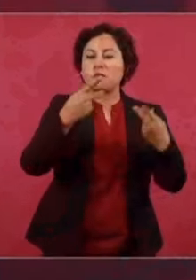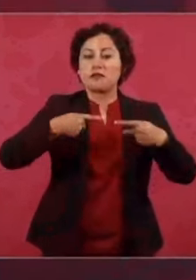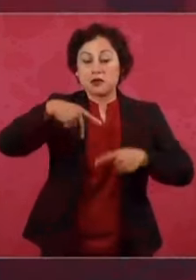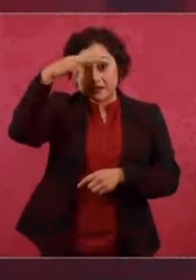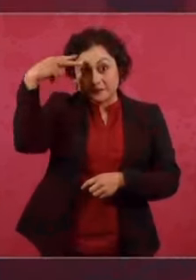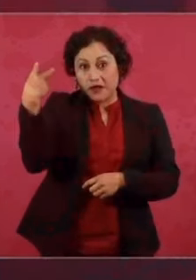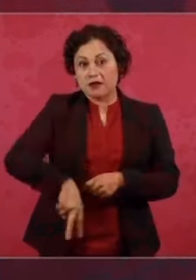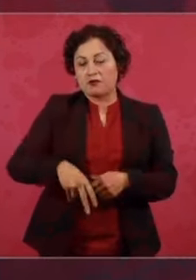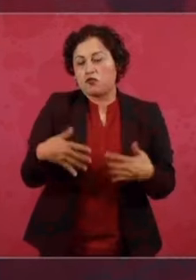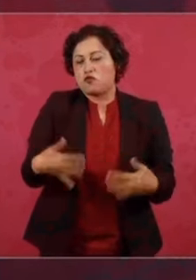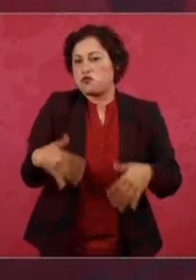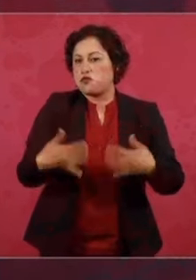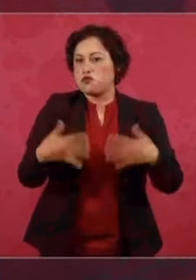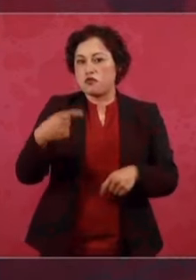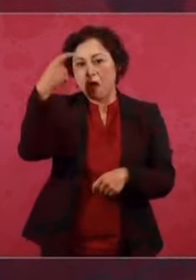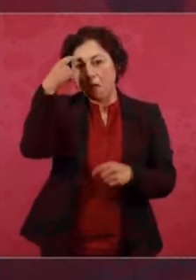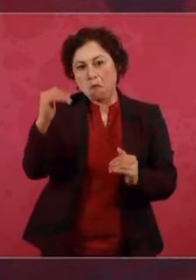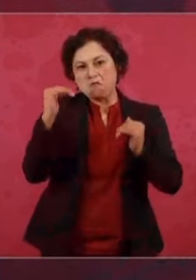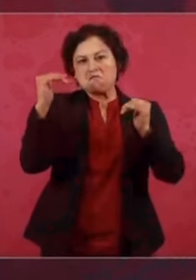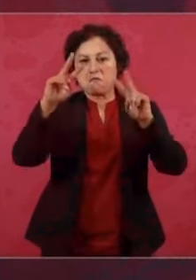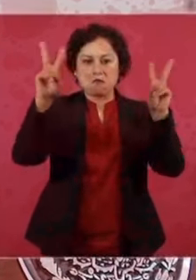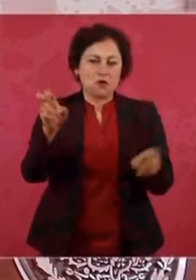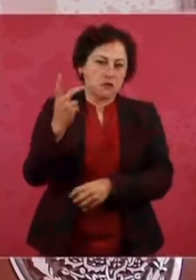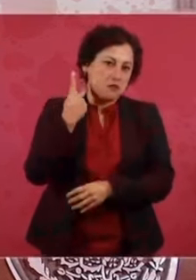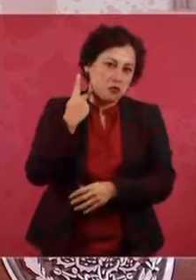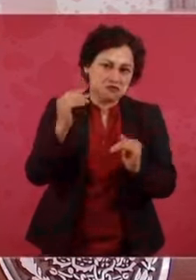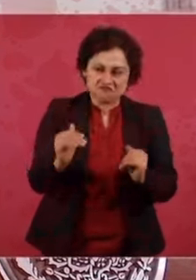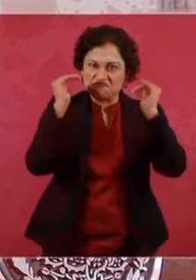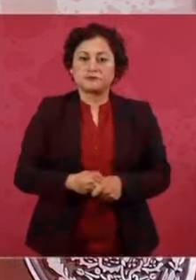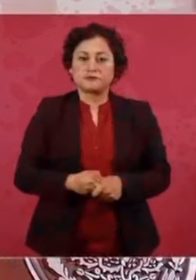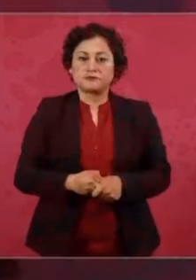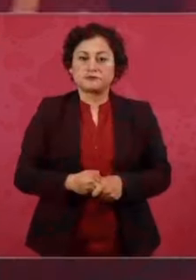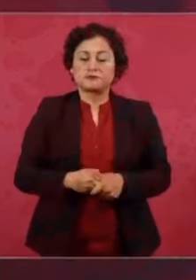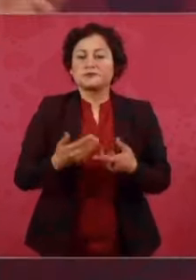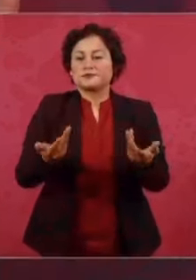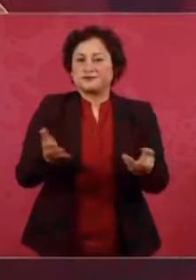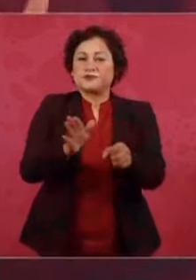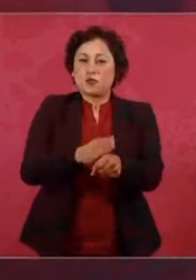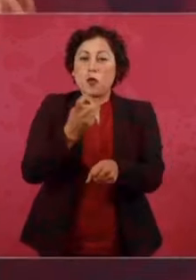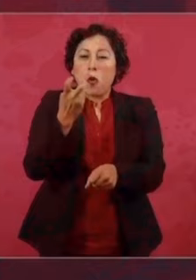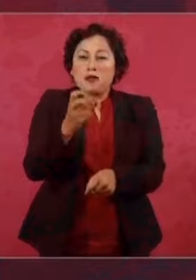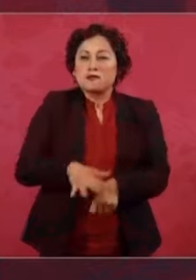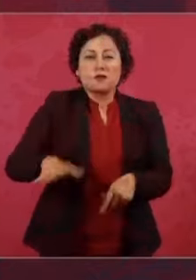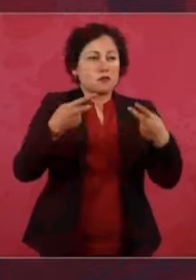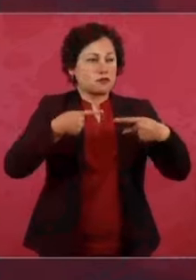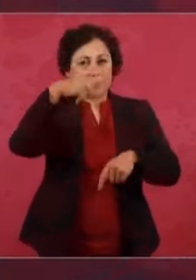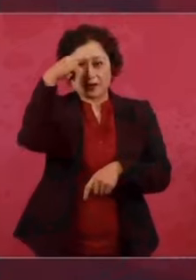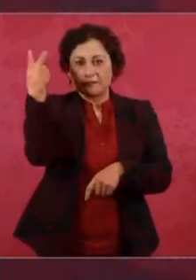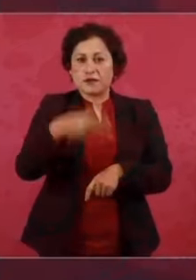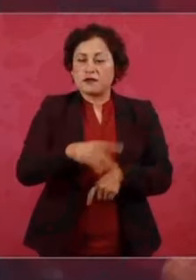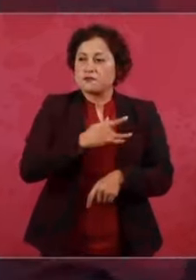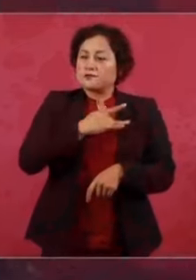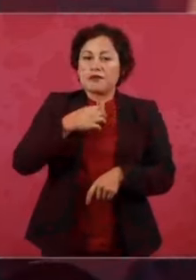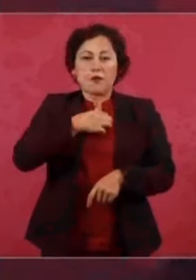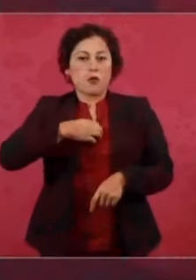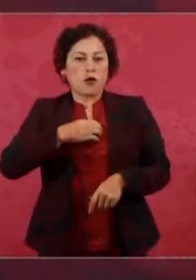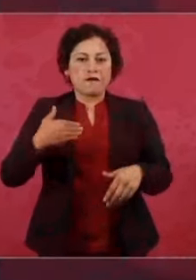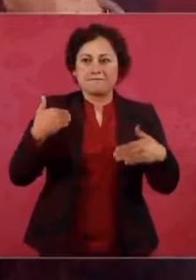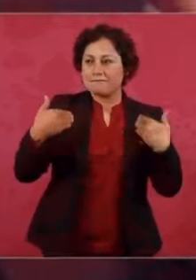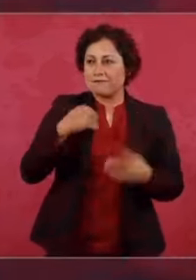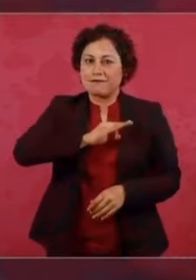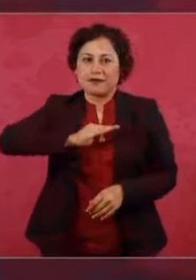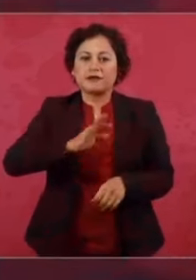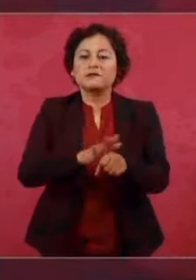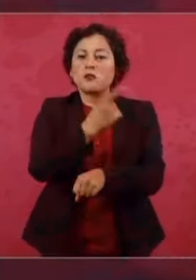muy consciente, muy politizado. Es de los pueblos más politizados del mundo. Por eso la gente está feliz, está contenta. Porque empleo